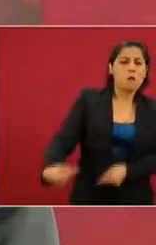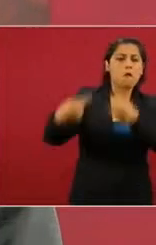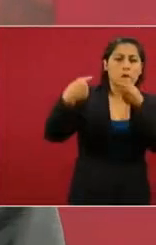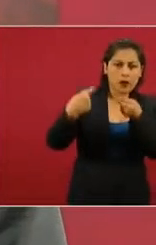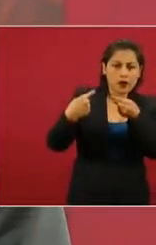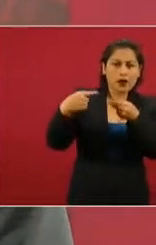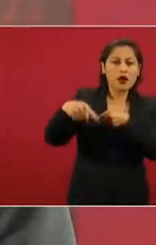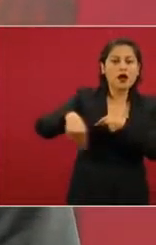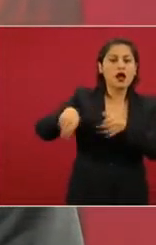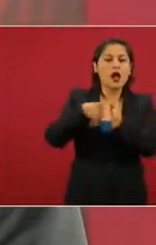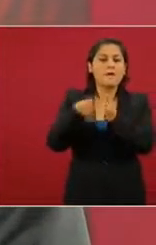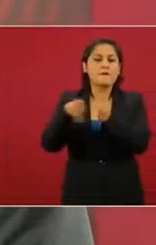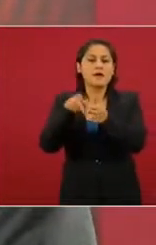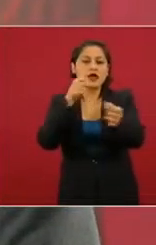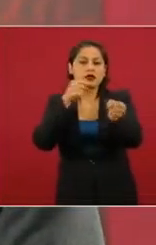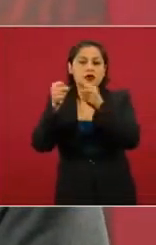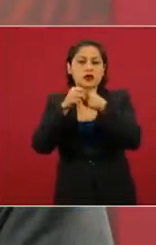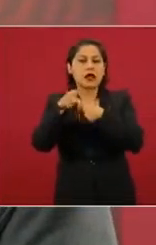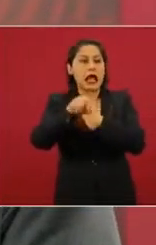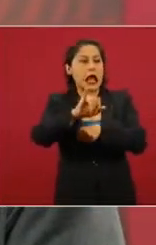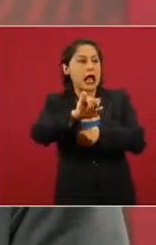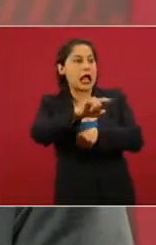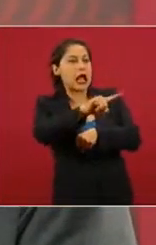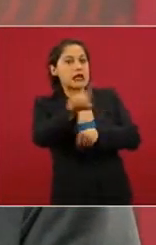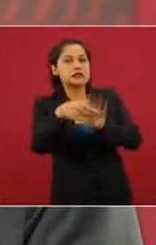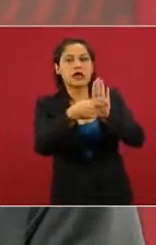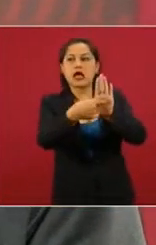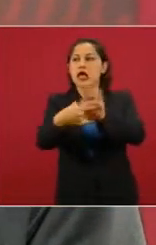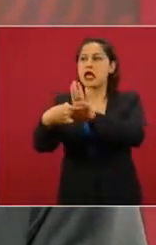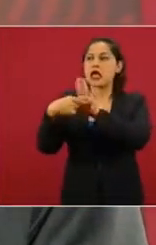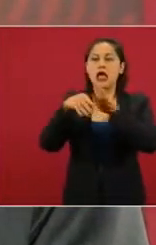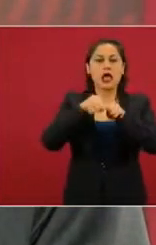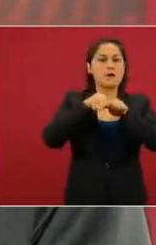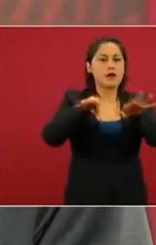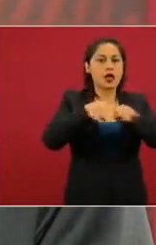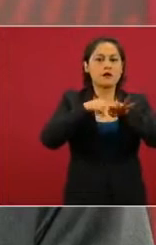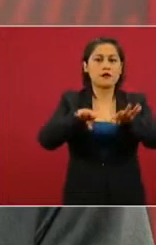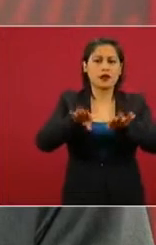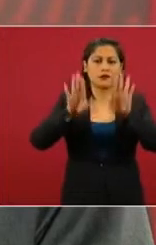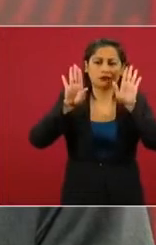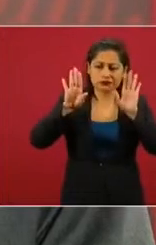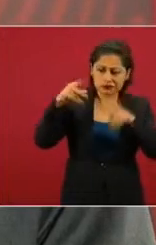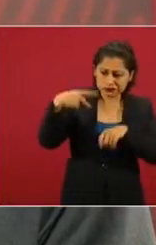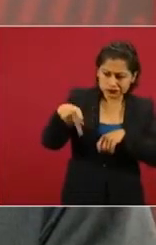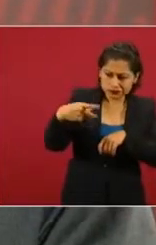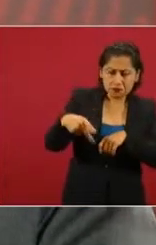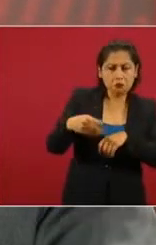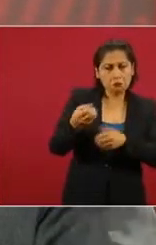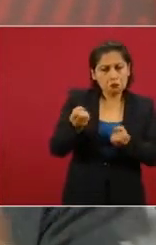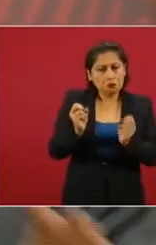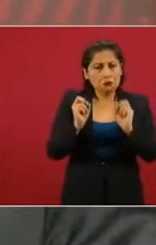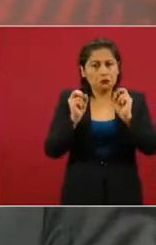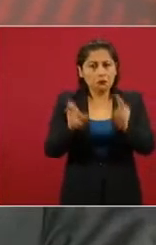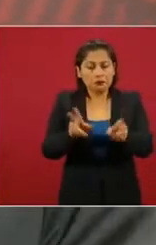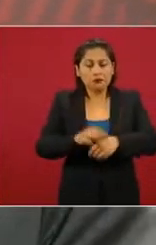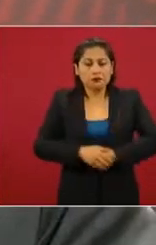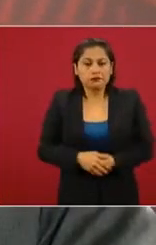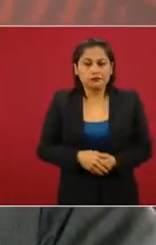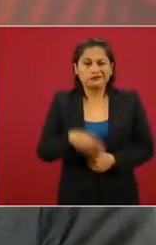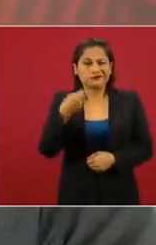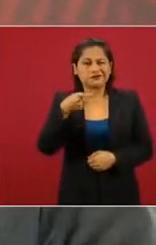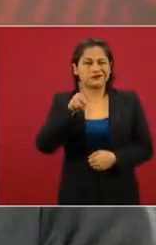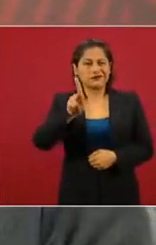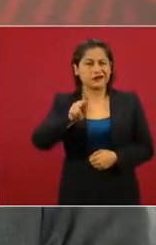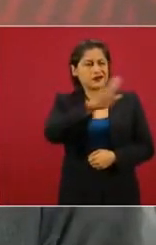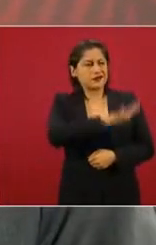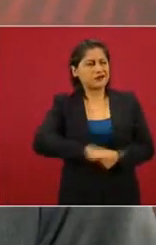muy peligrosos para la vida democrática de un país. En otras palabras, no creo que lo que estén haciendo ellos sea ni democrático ni plural, porque